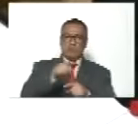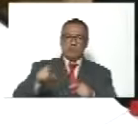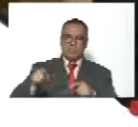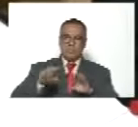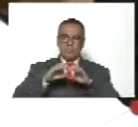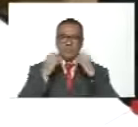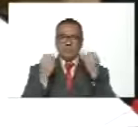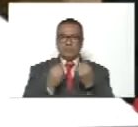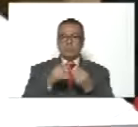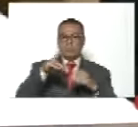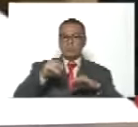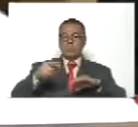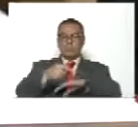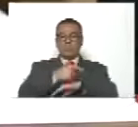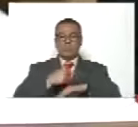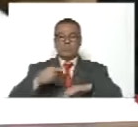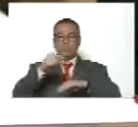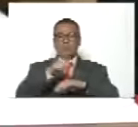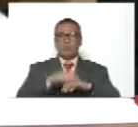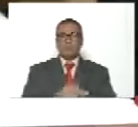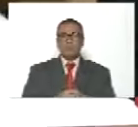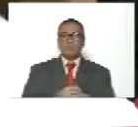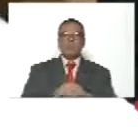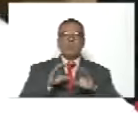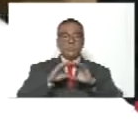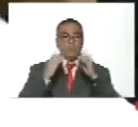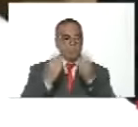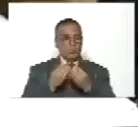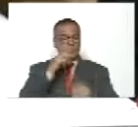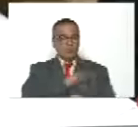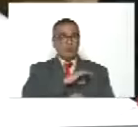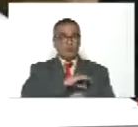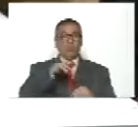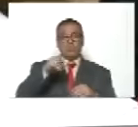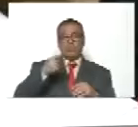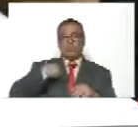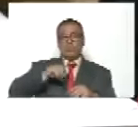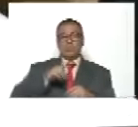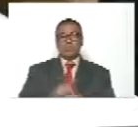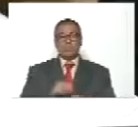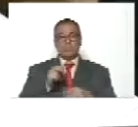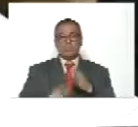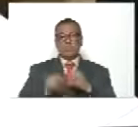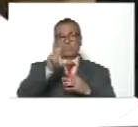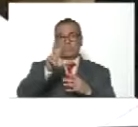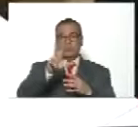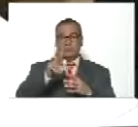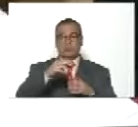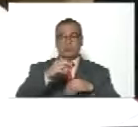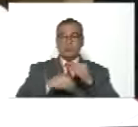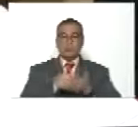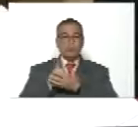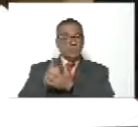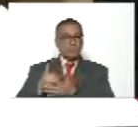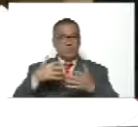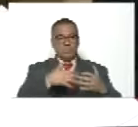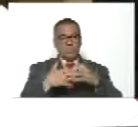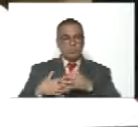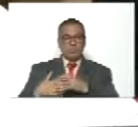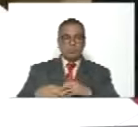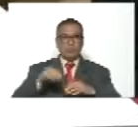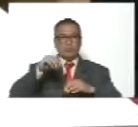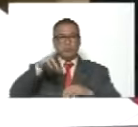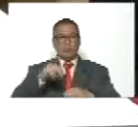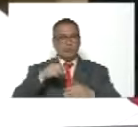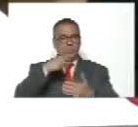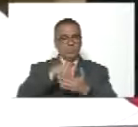las organizaciones no gubernamentales y organizaciones sociales sin fines de lucro. 3. Contribuir a la lucha contra la